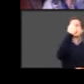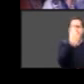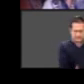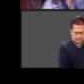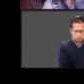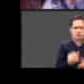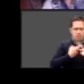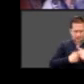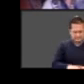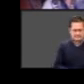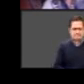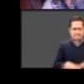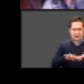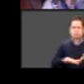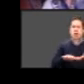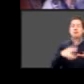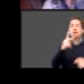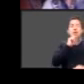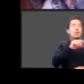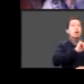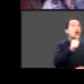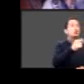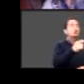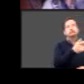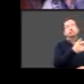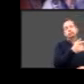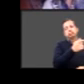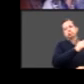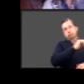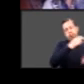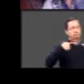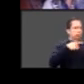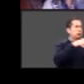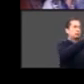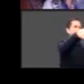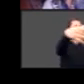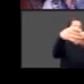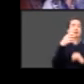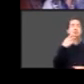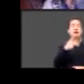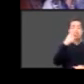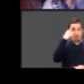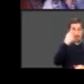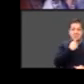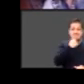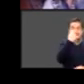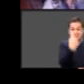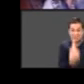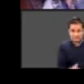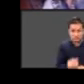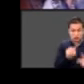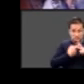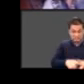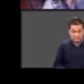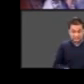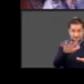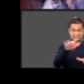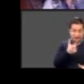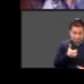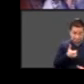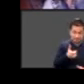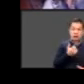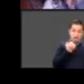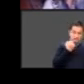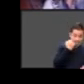el porcentaje que designan a la atención a la primera infancia no corresponde a la